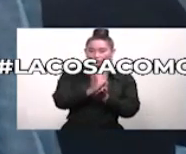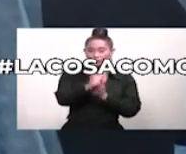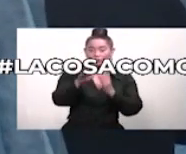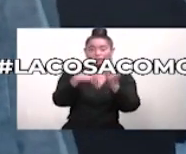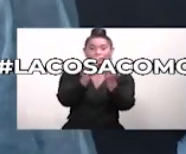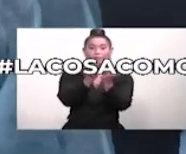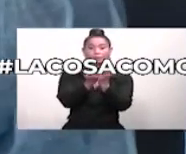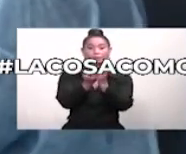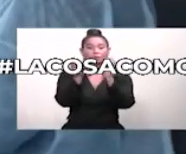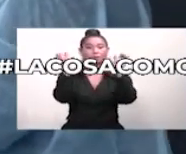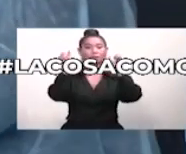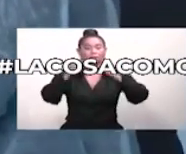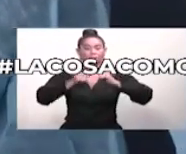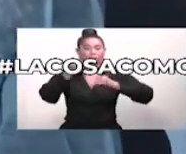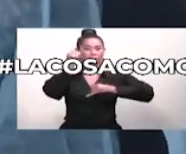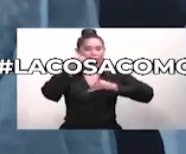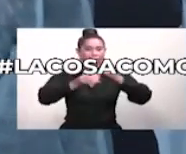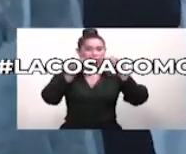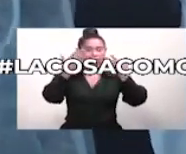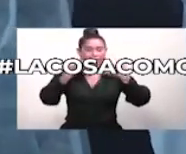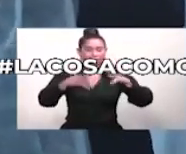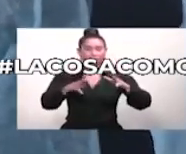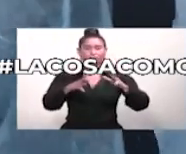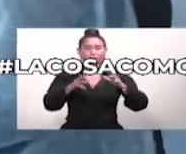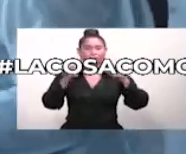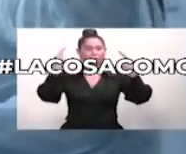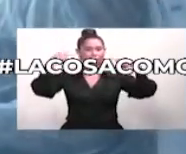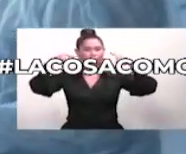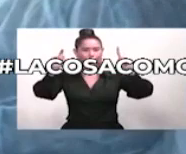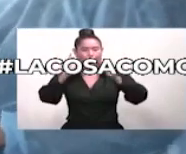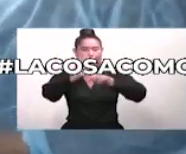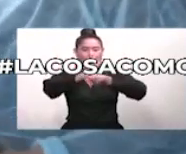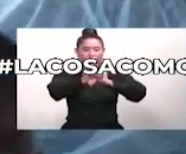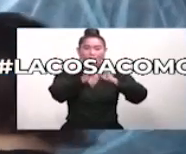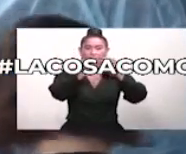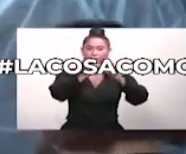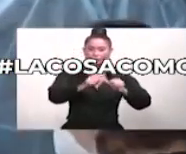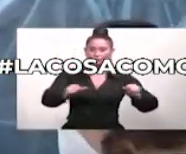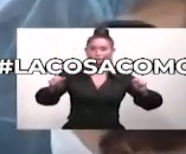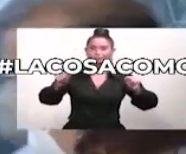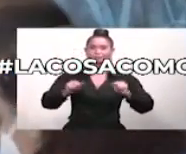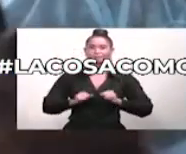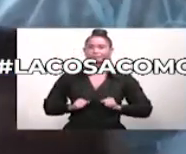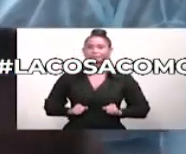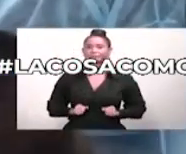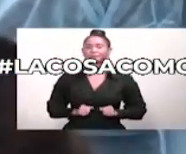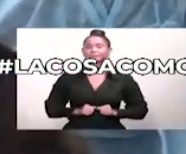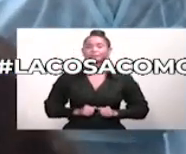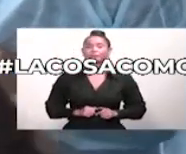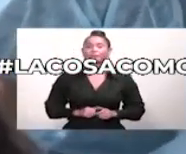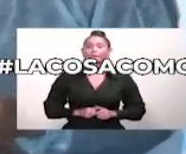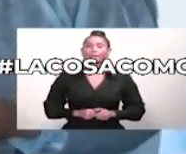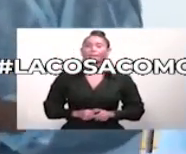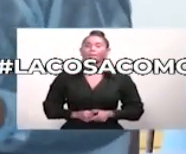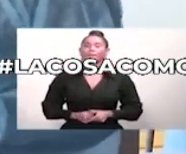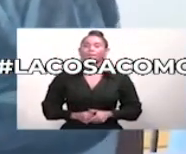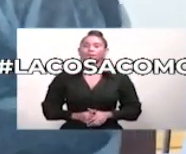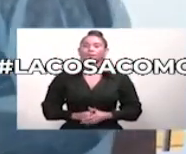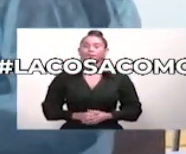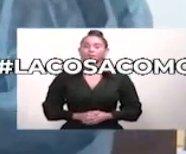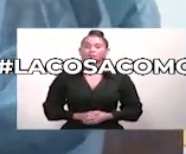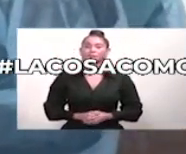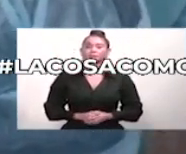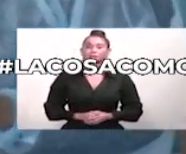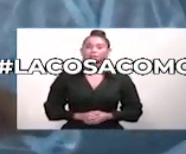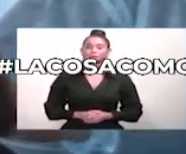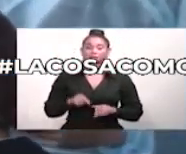en primera línea, es decir, los médicos y las enfermeras que están trabajando con pacientes positivos al COVID-19